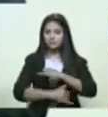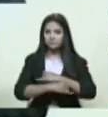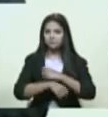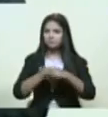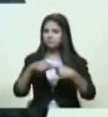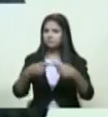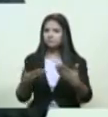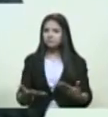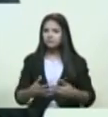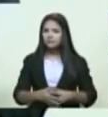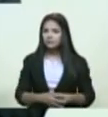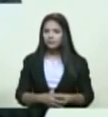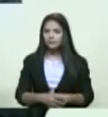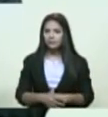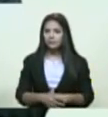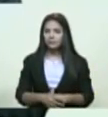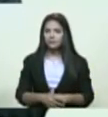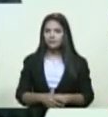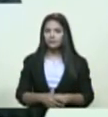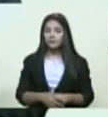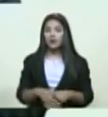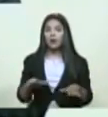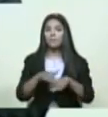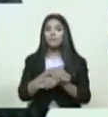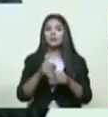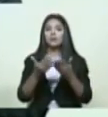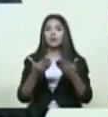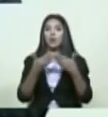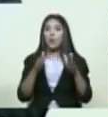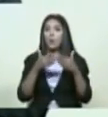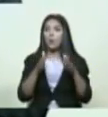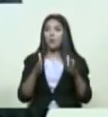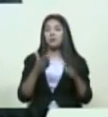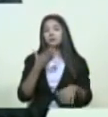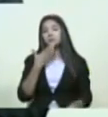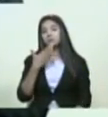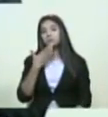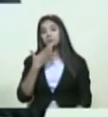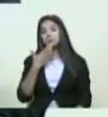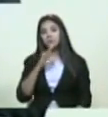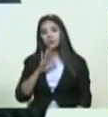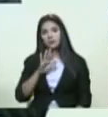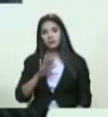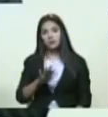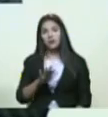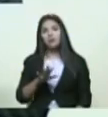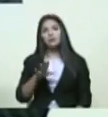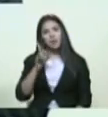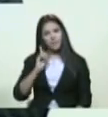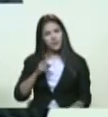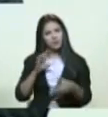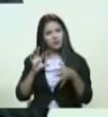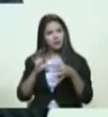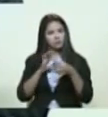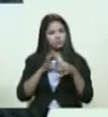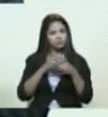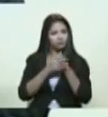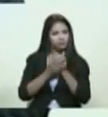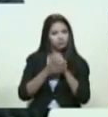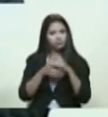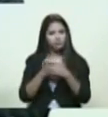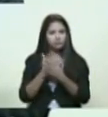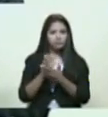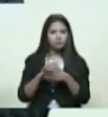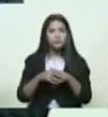producto, repito, de la inacción del Ministerio Público, de la apatía, de la complicidad con